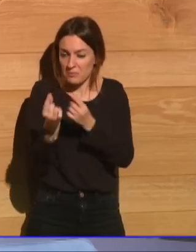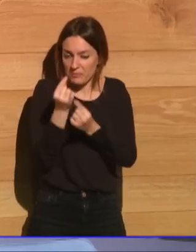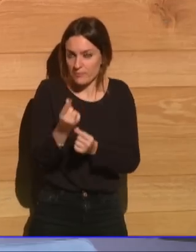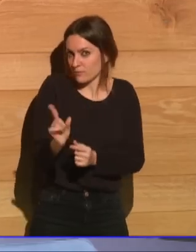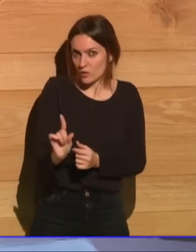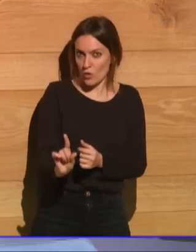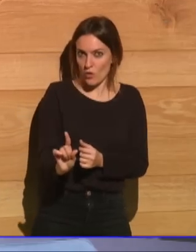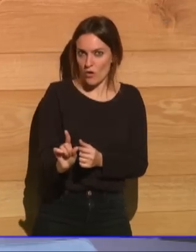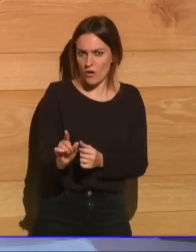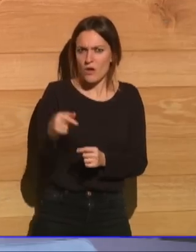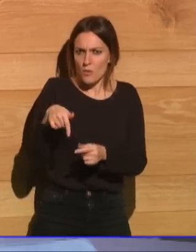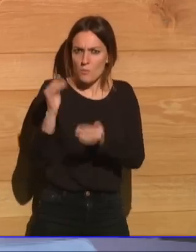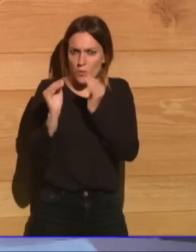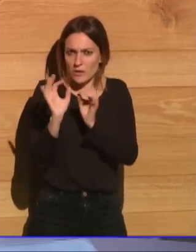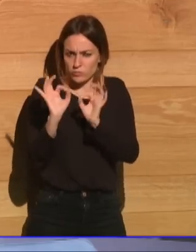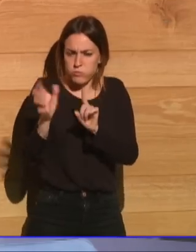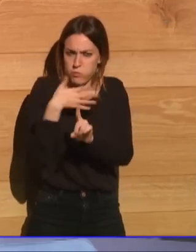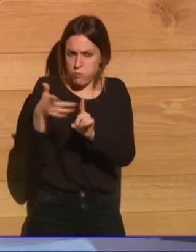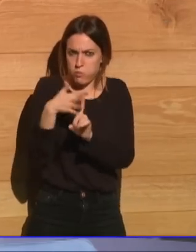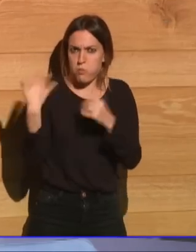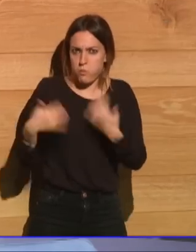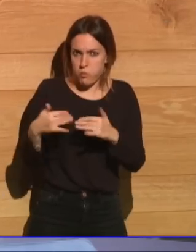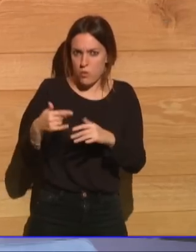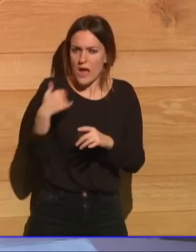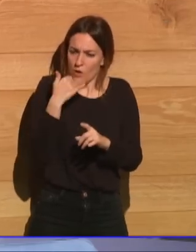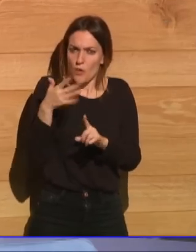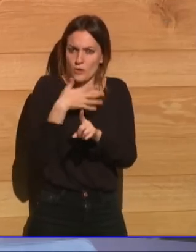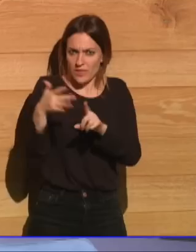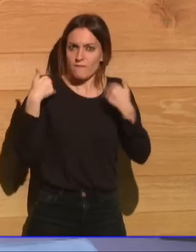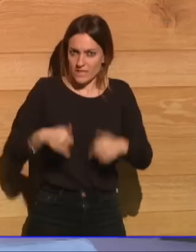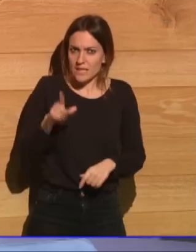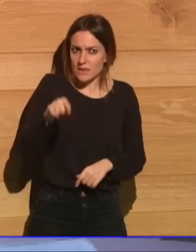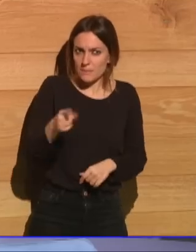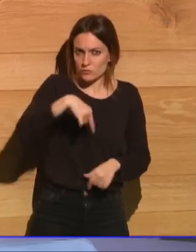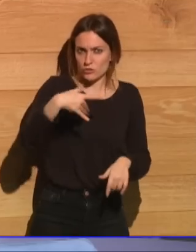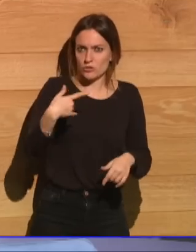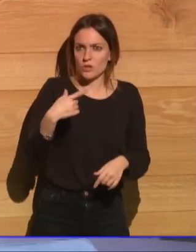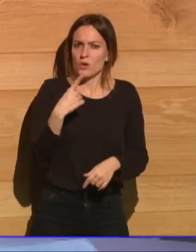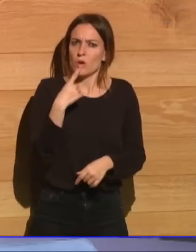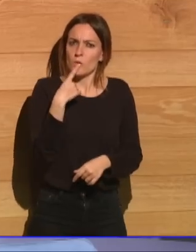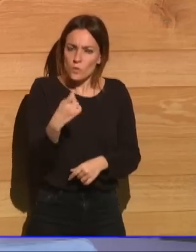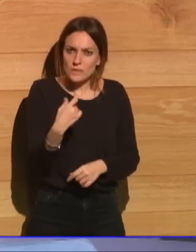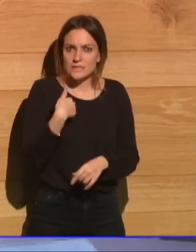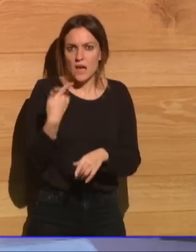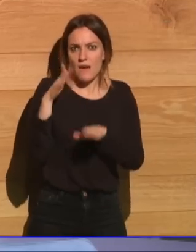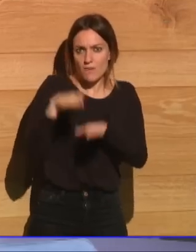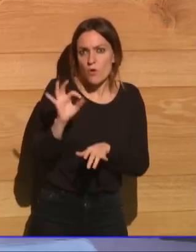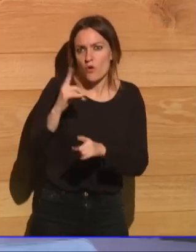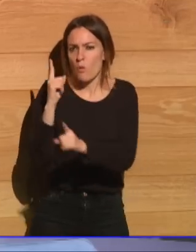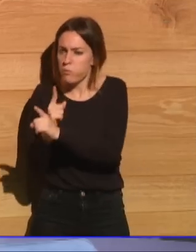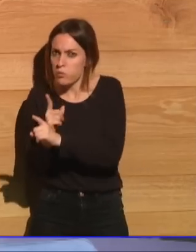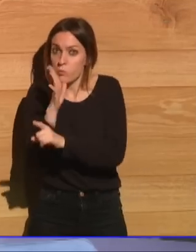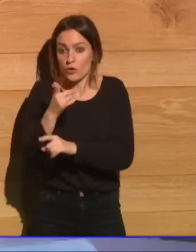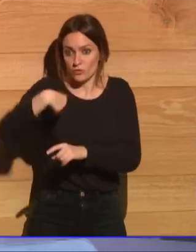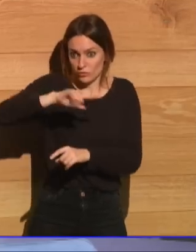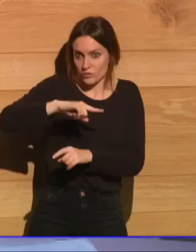de verdadera violencia. Y son momentos de violencia física en la que nos cuesta ponernos a favor o en contra de nada, porque lo entendemos